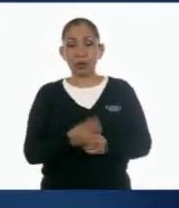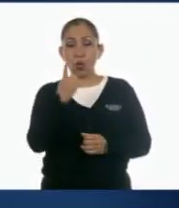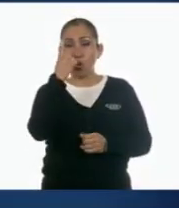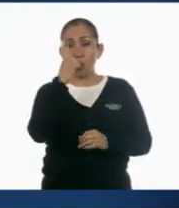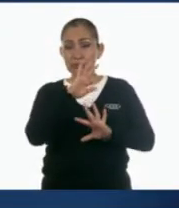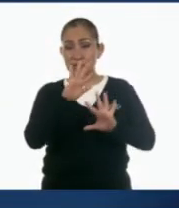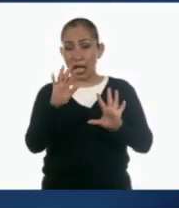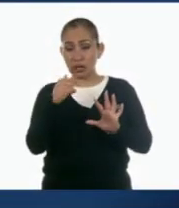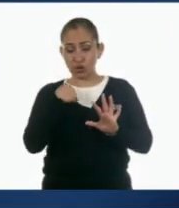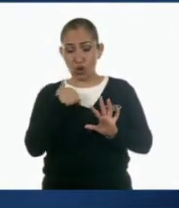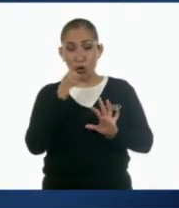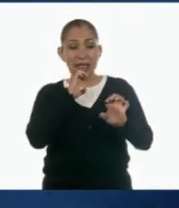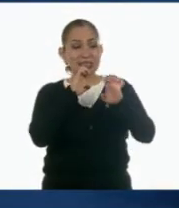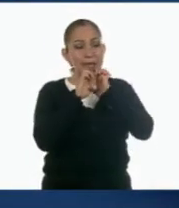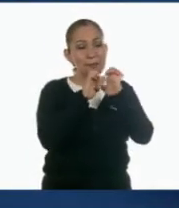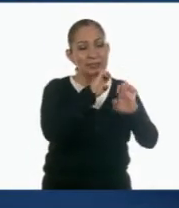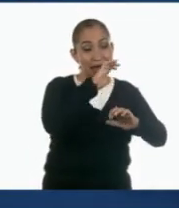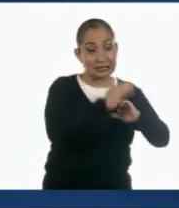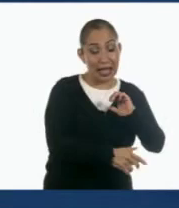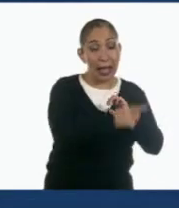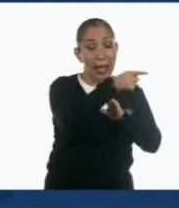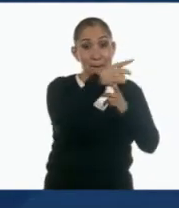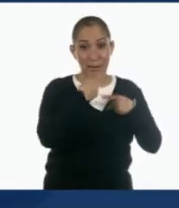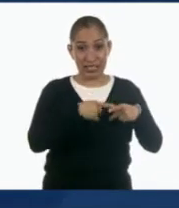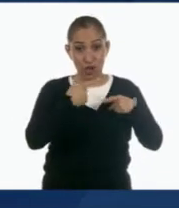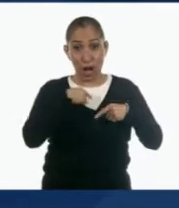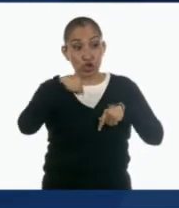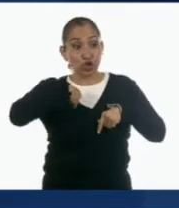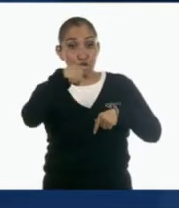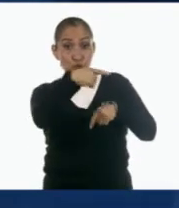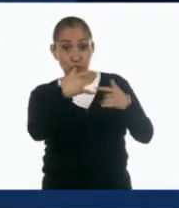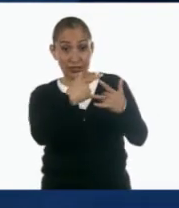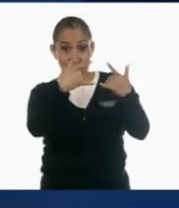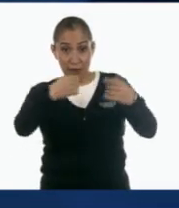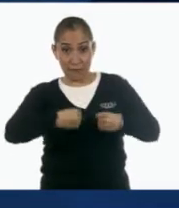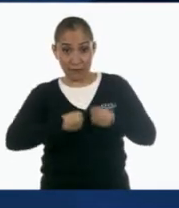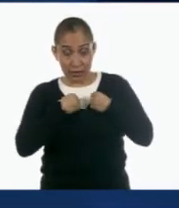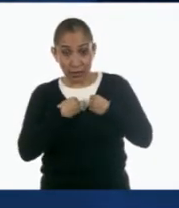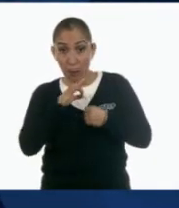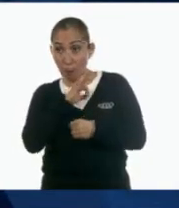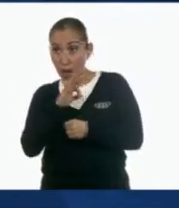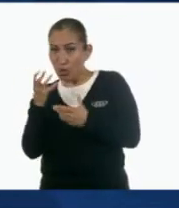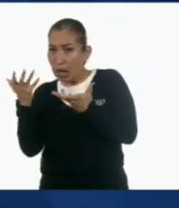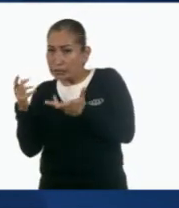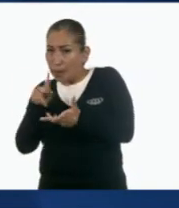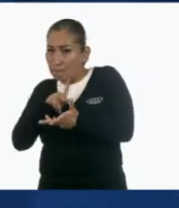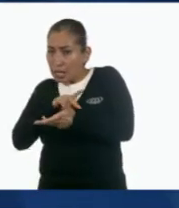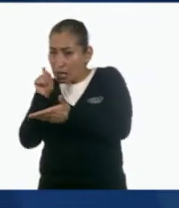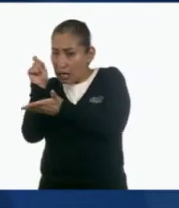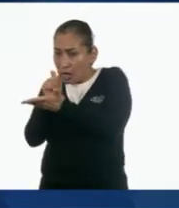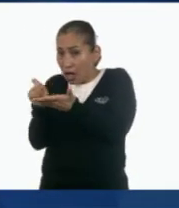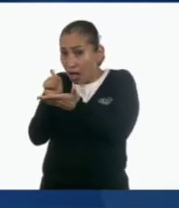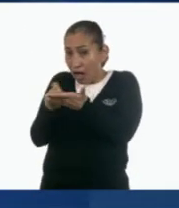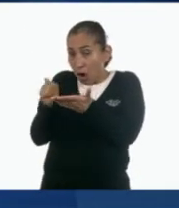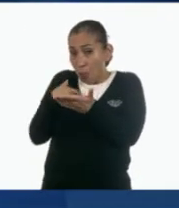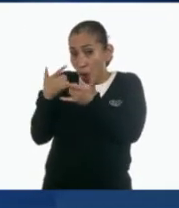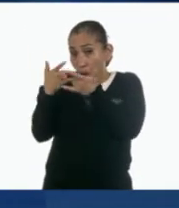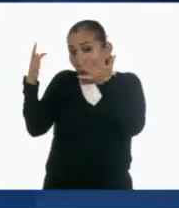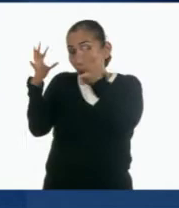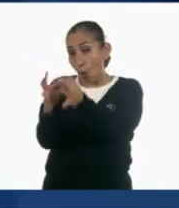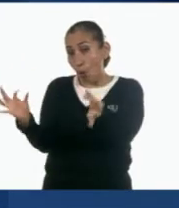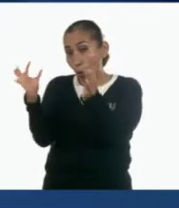vez que realicé mi entrevista a la persona sobre la que escribiré su biografía, ¿puedo realizar mi redacción en forma de